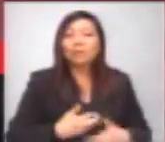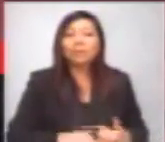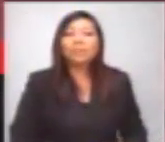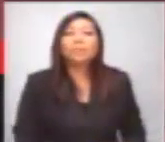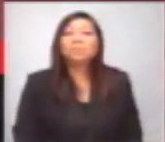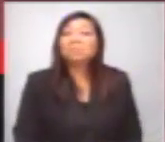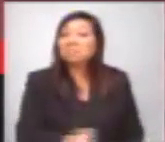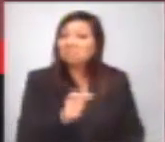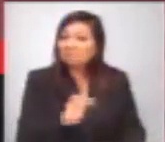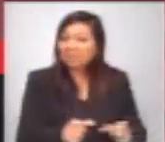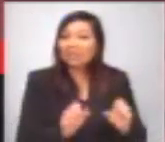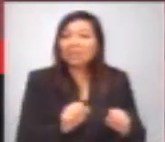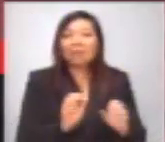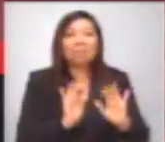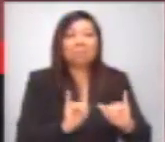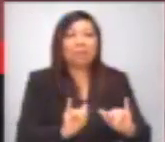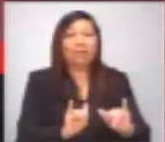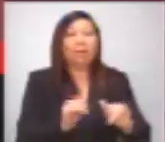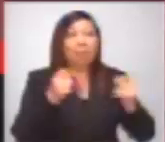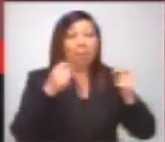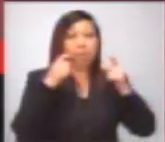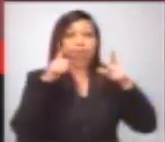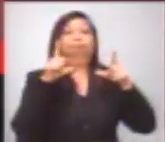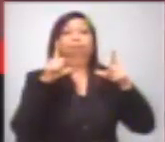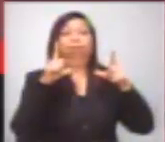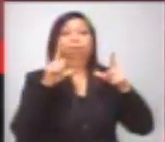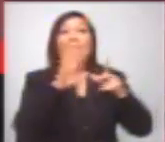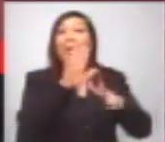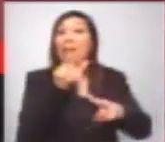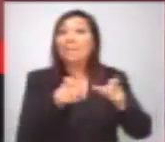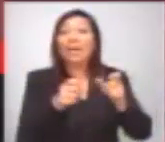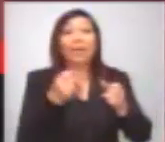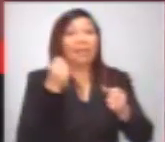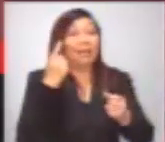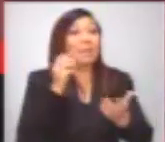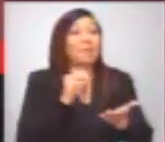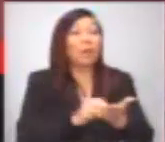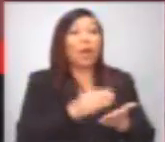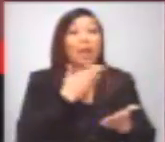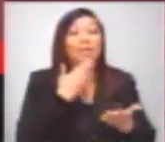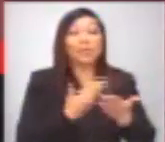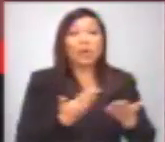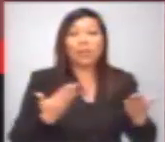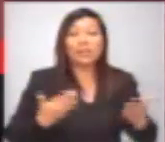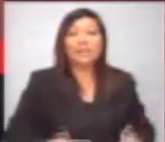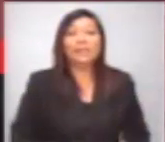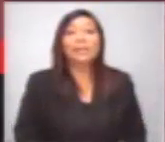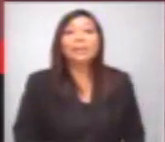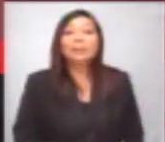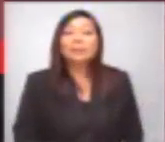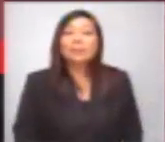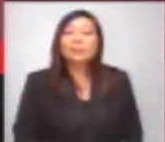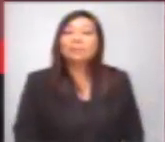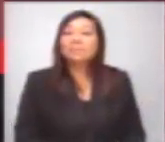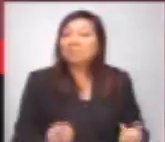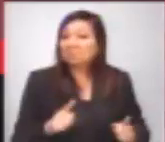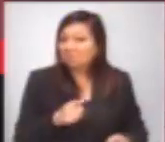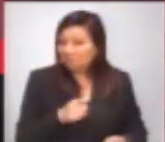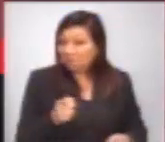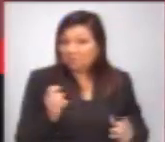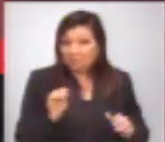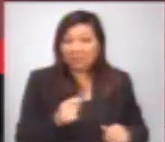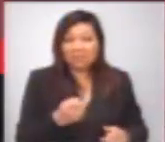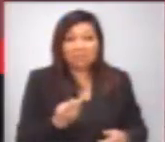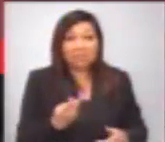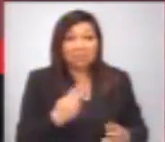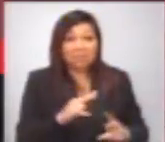producir, la gente ahí sí para más las orejas y entiende mejor las cosas. ¿Estaría de acuerdo?